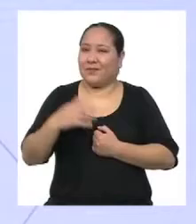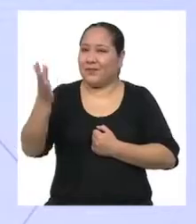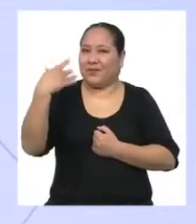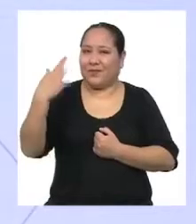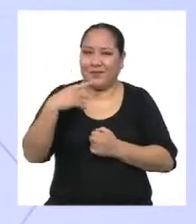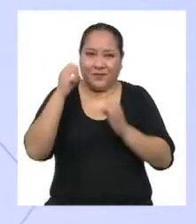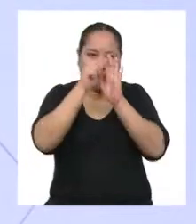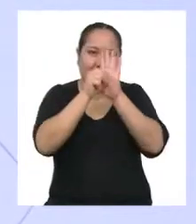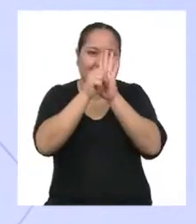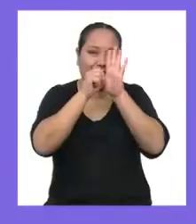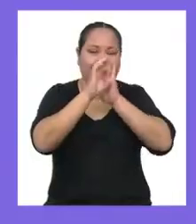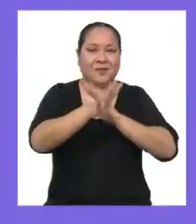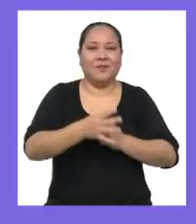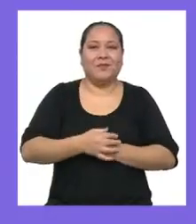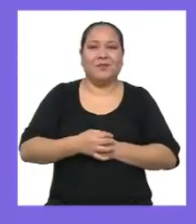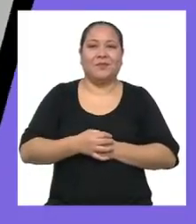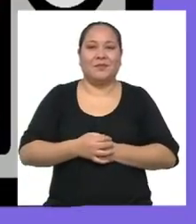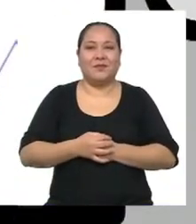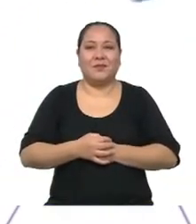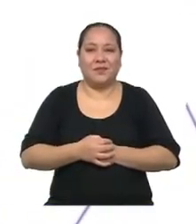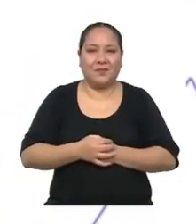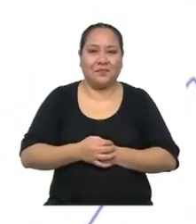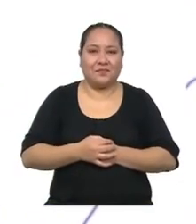Vamos con el video.